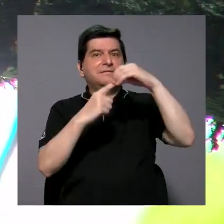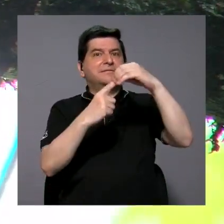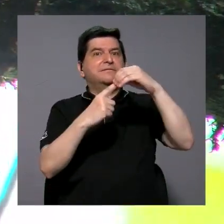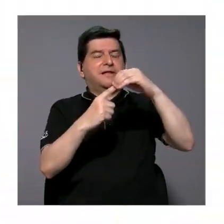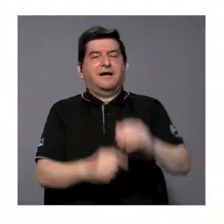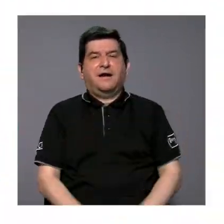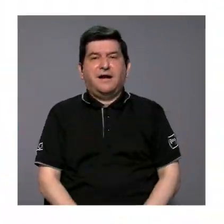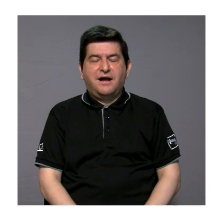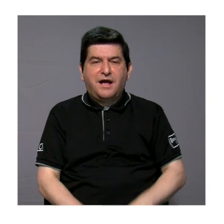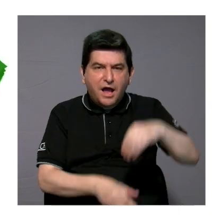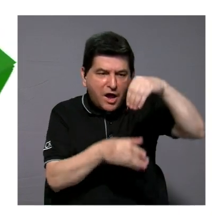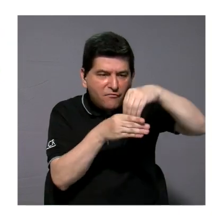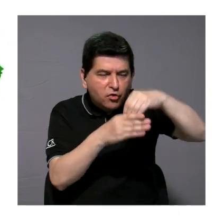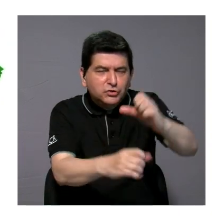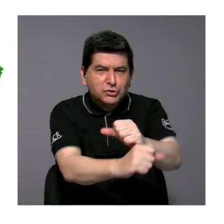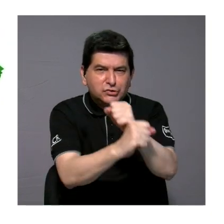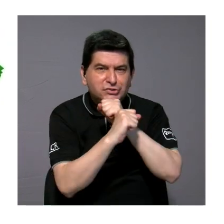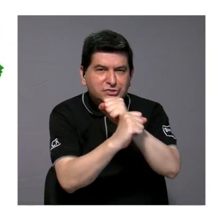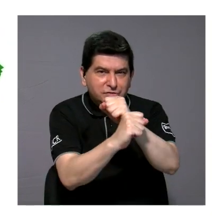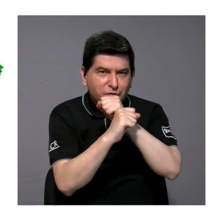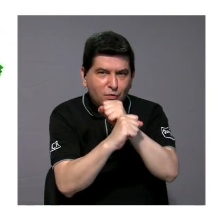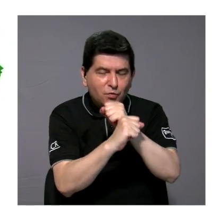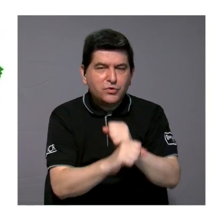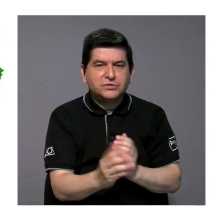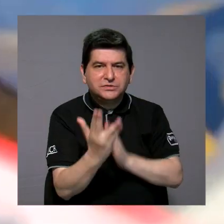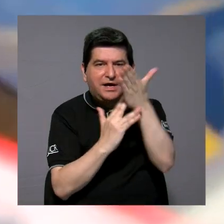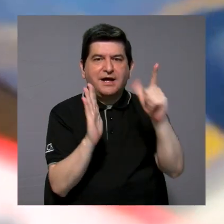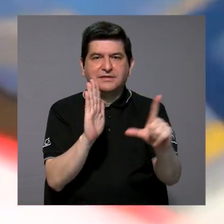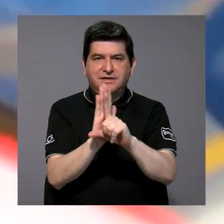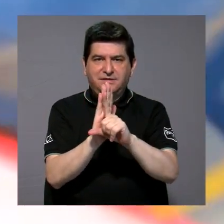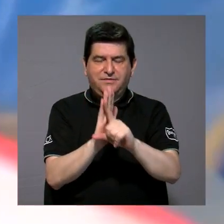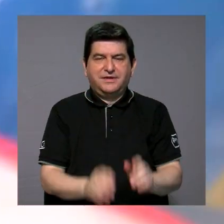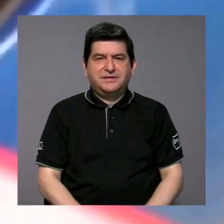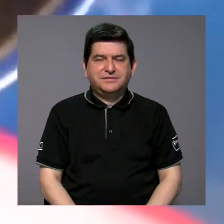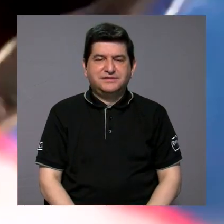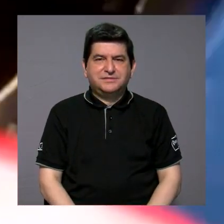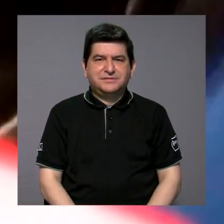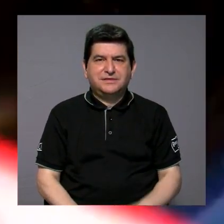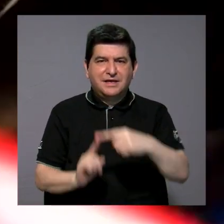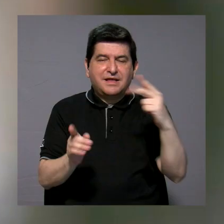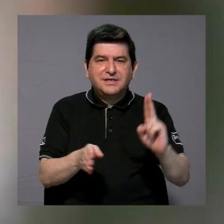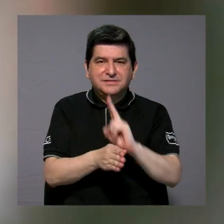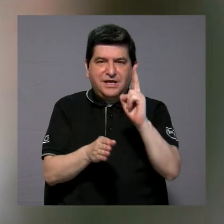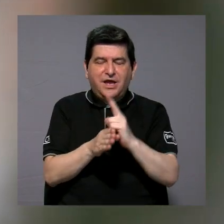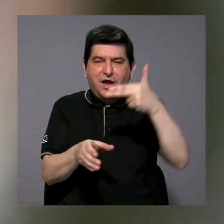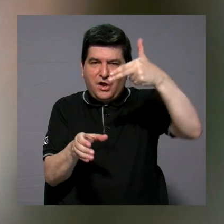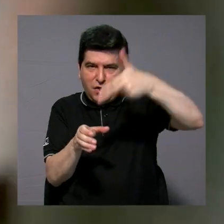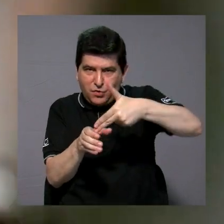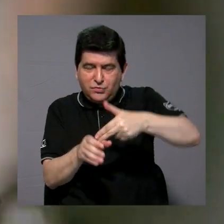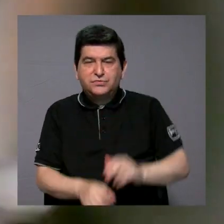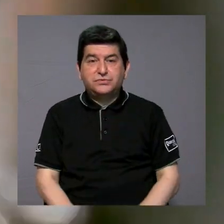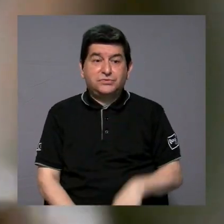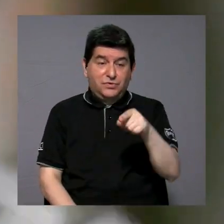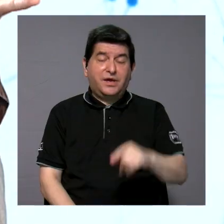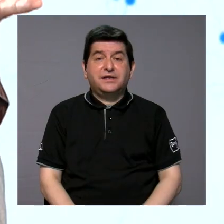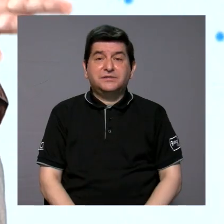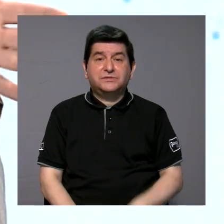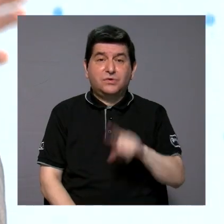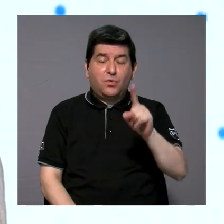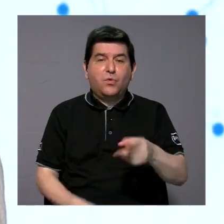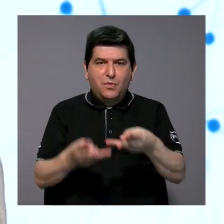que los fondos están garantizados por ley, vienen del consumo de la gasolina, que es un bien de primera